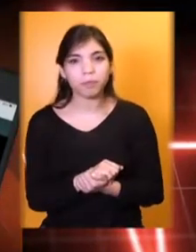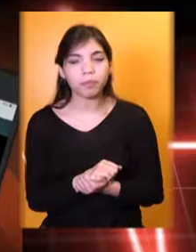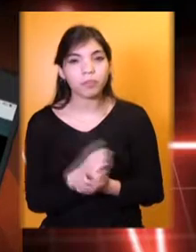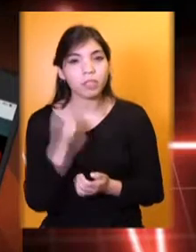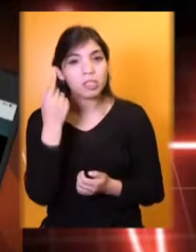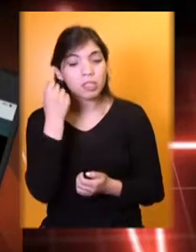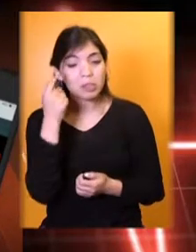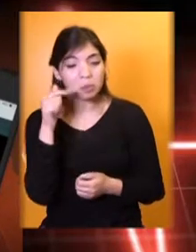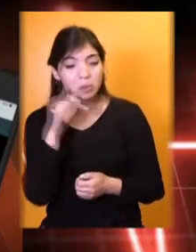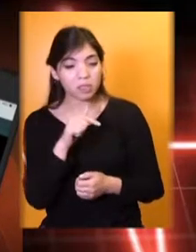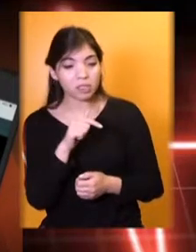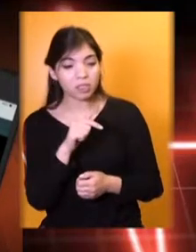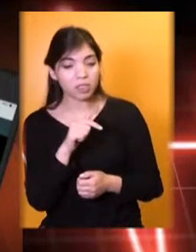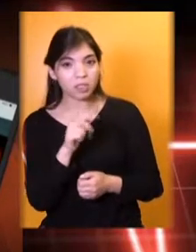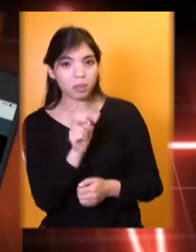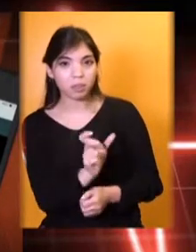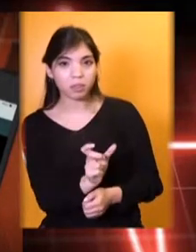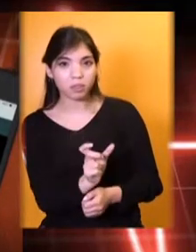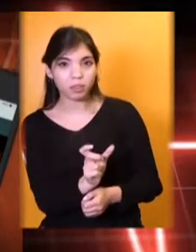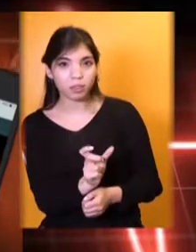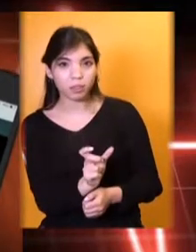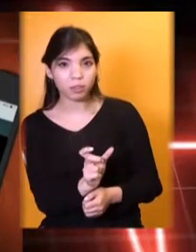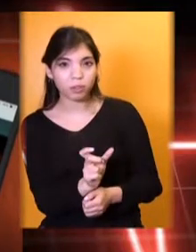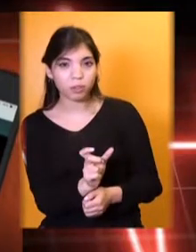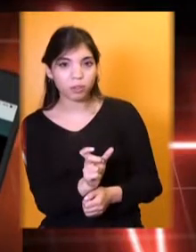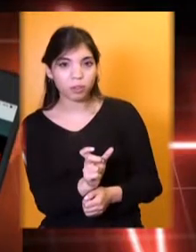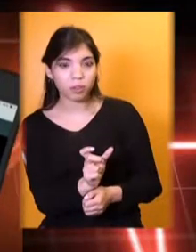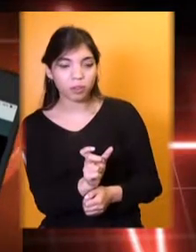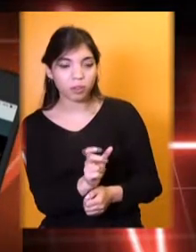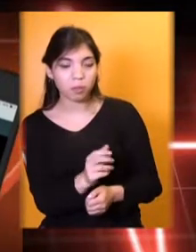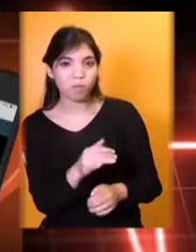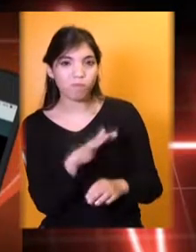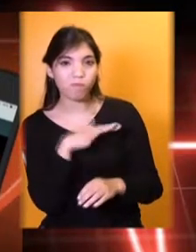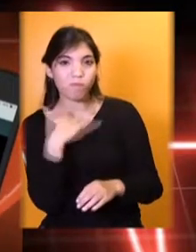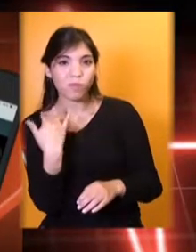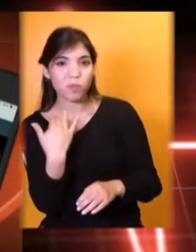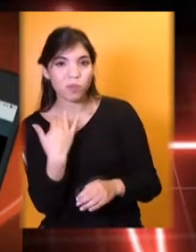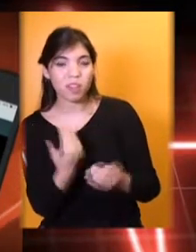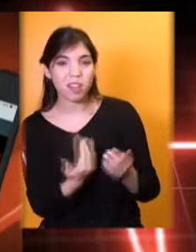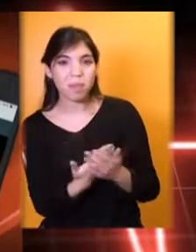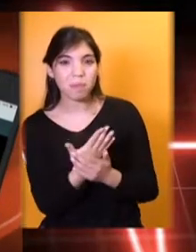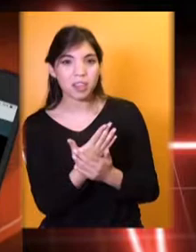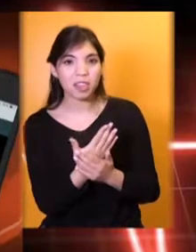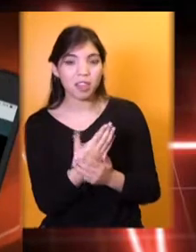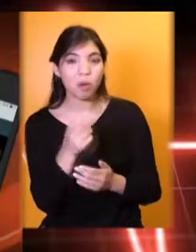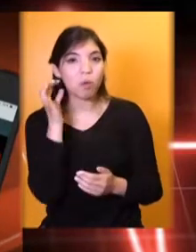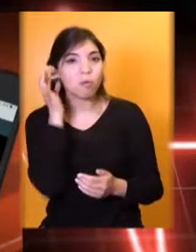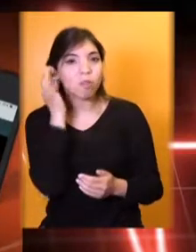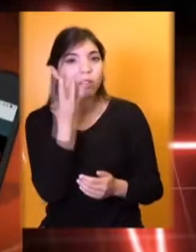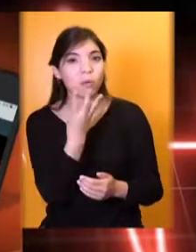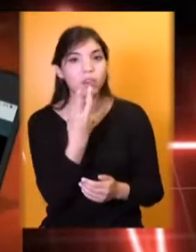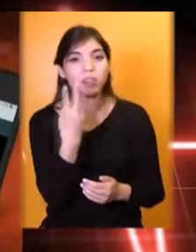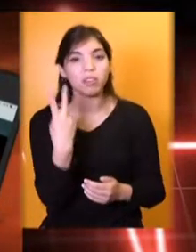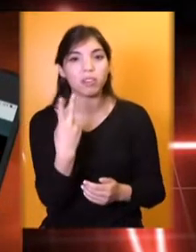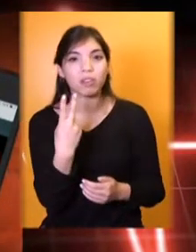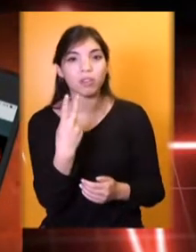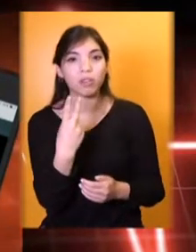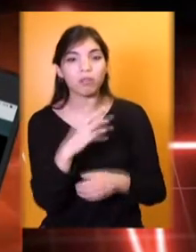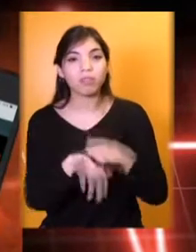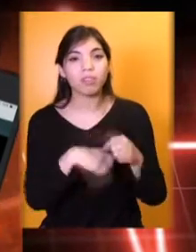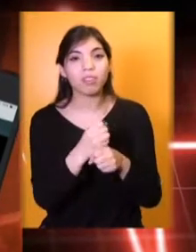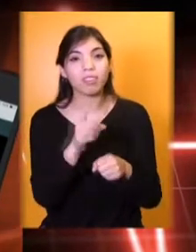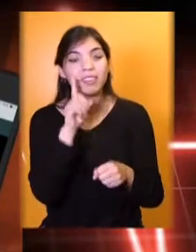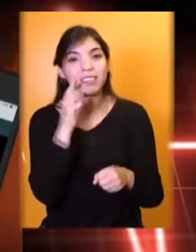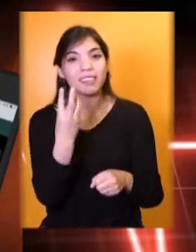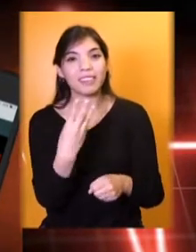tenemos entendido, esta persona había sido en horas de la mañana, una mujer de 42 años, tendría